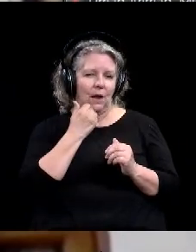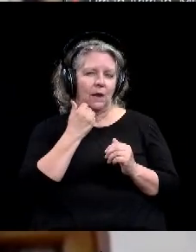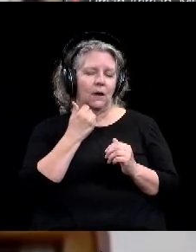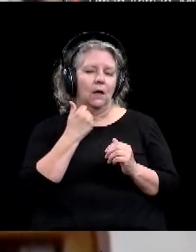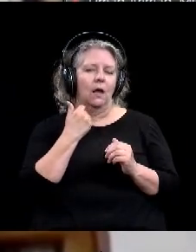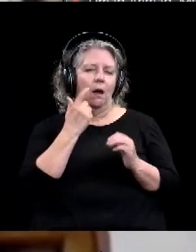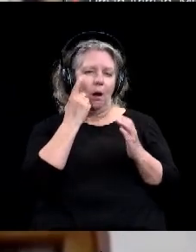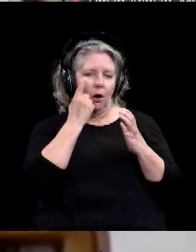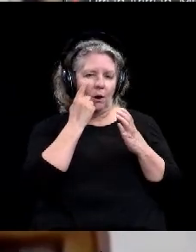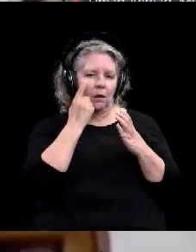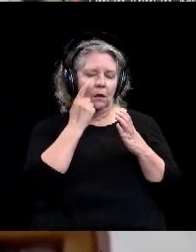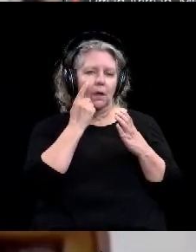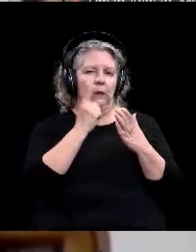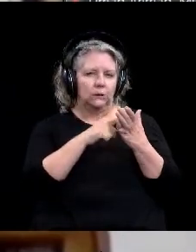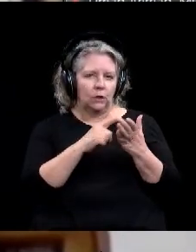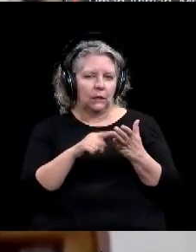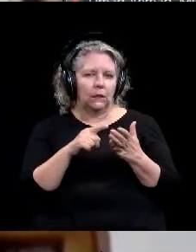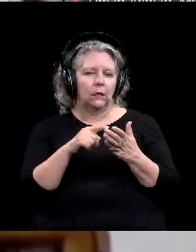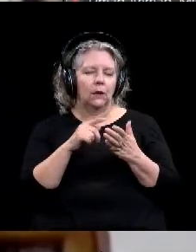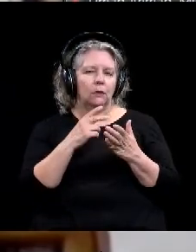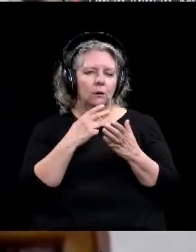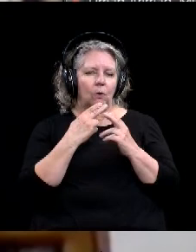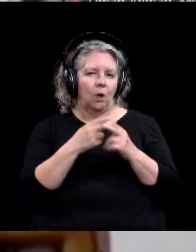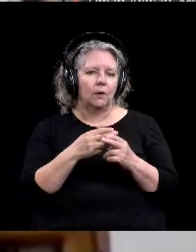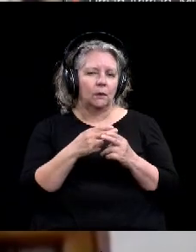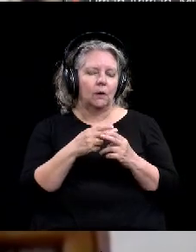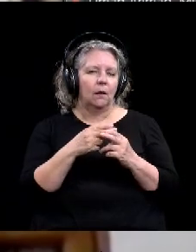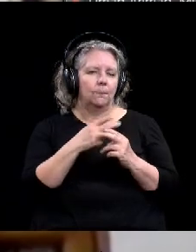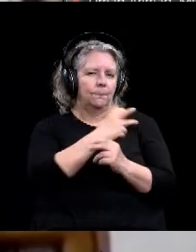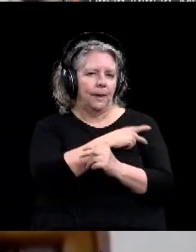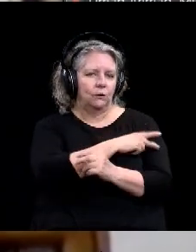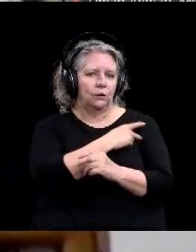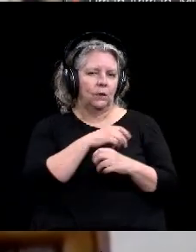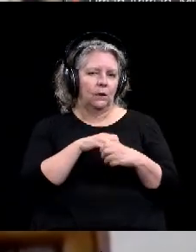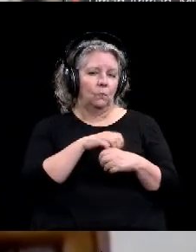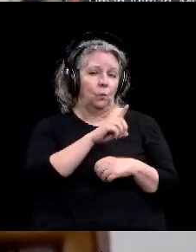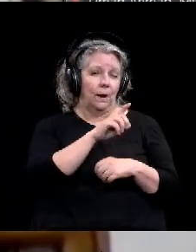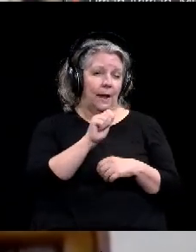1b 1c así es que